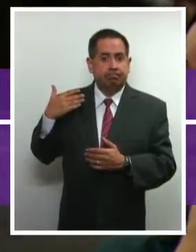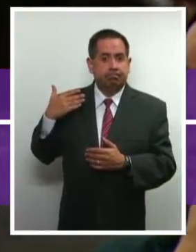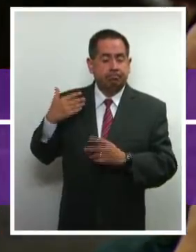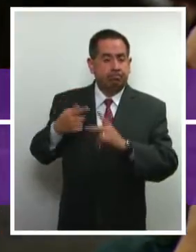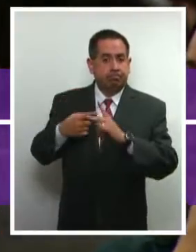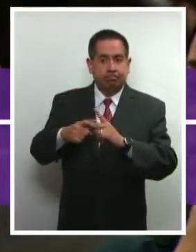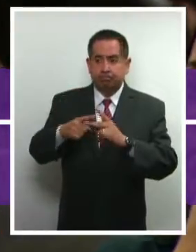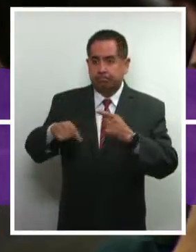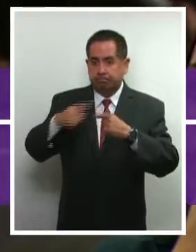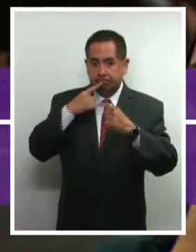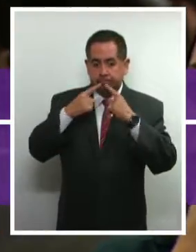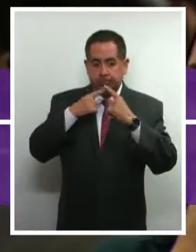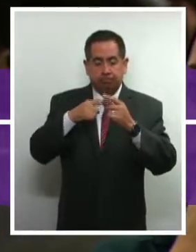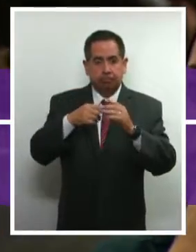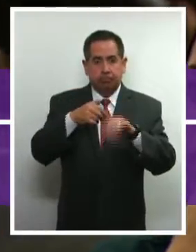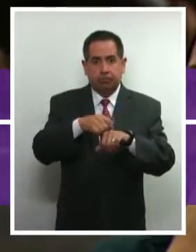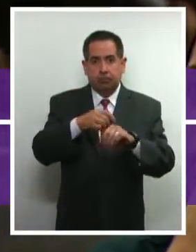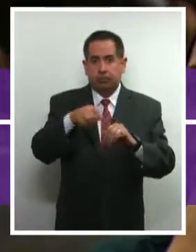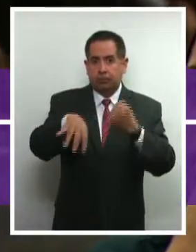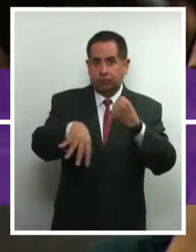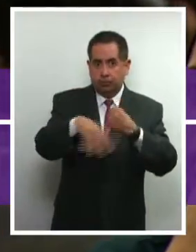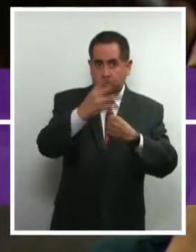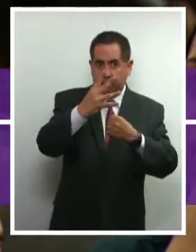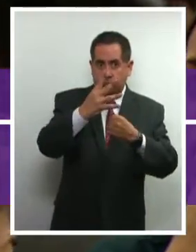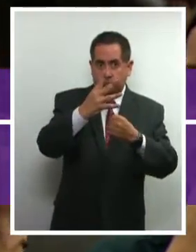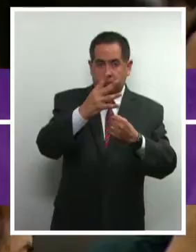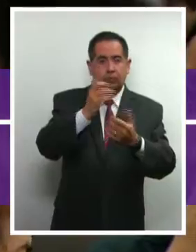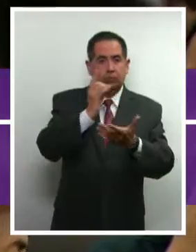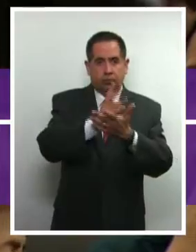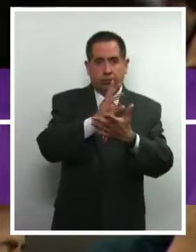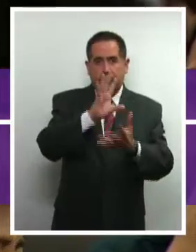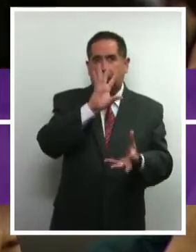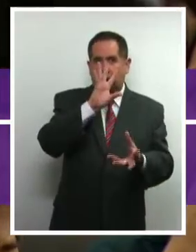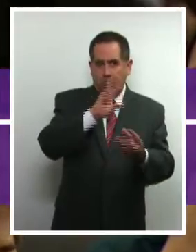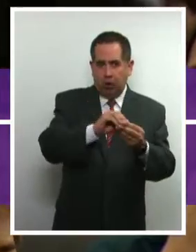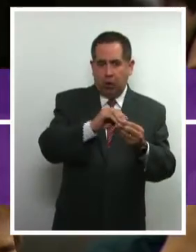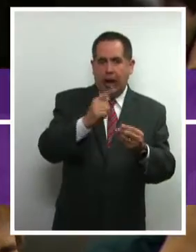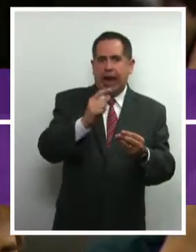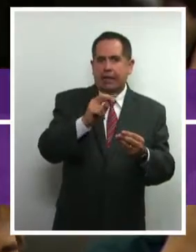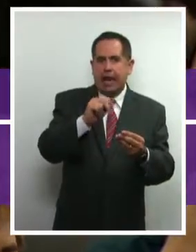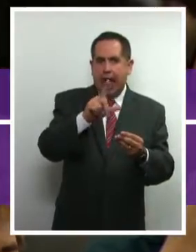la discusión del artículo 14 votamos en lo general. Sí.